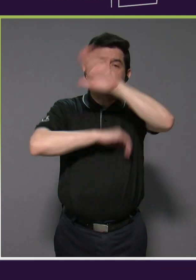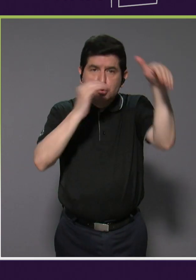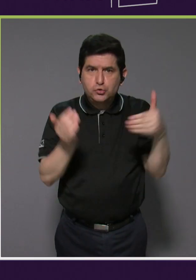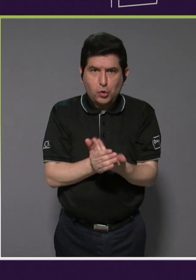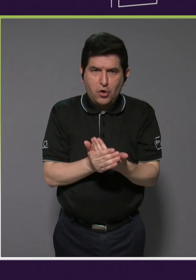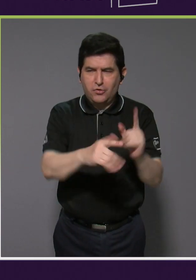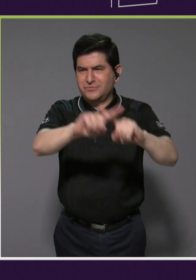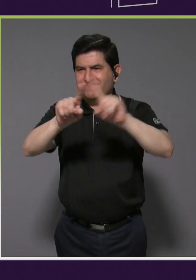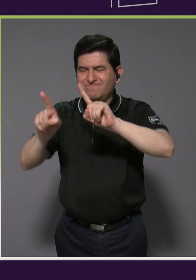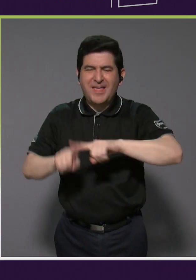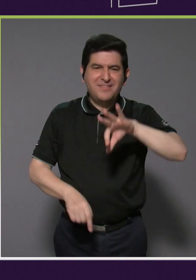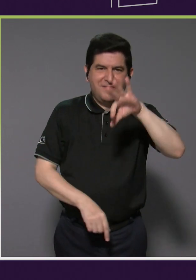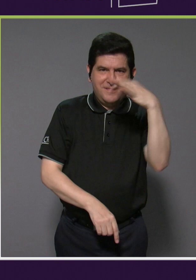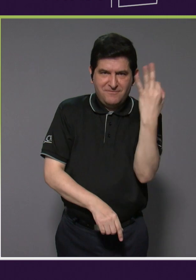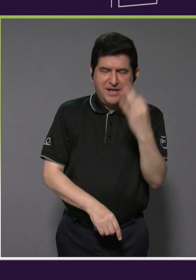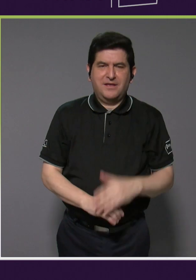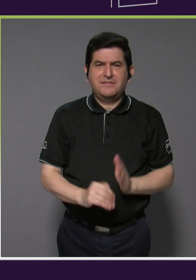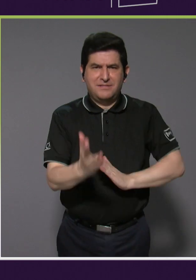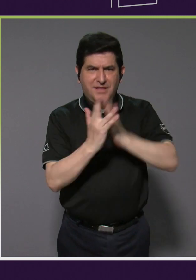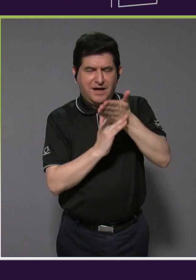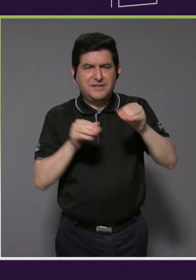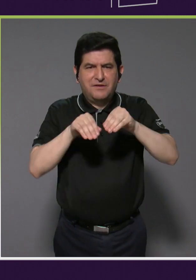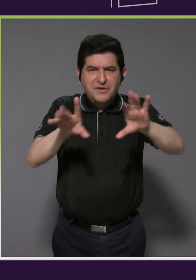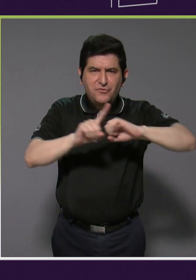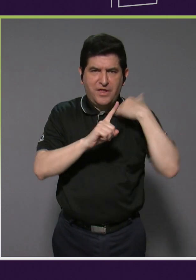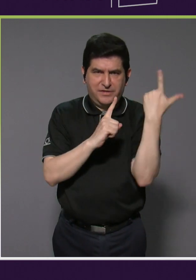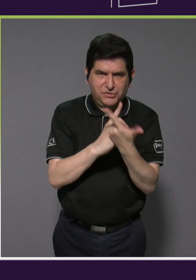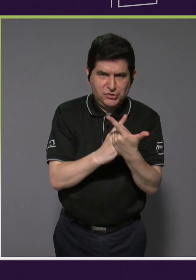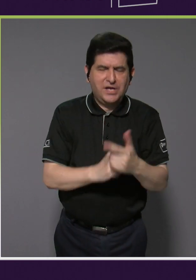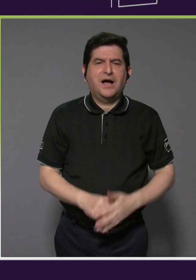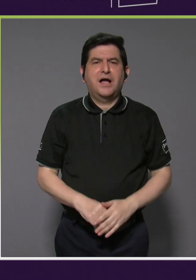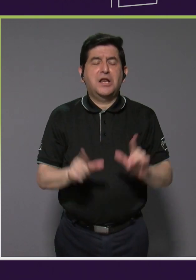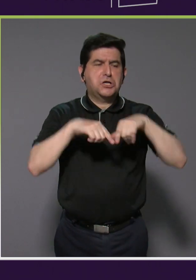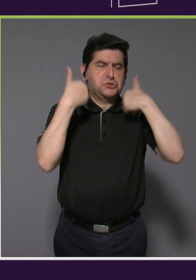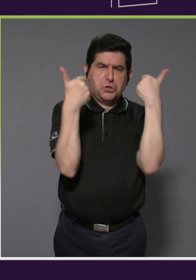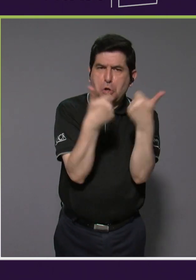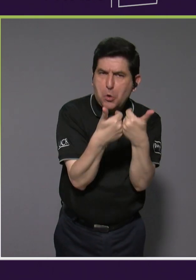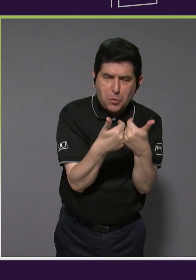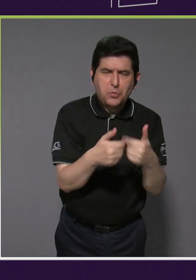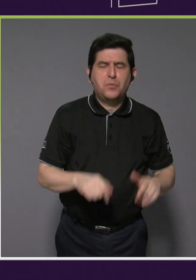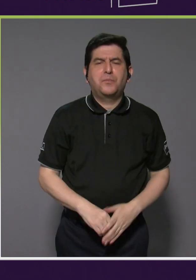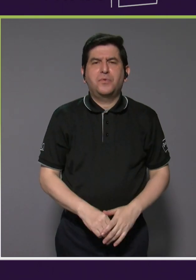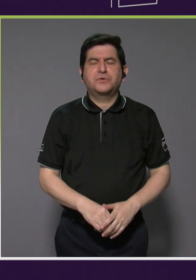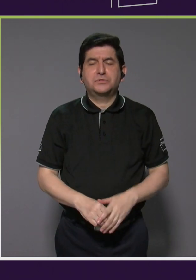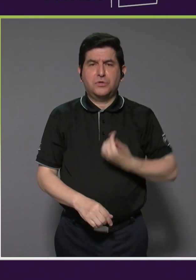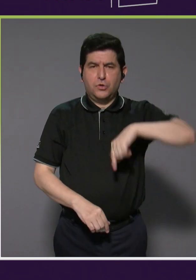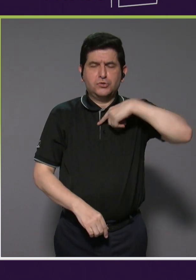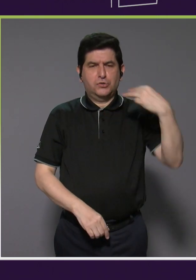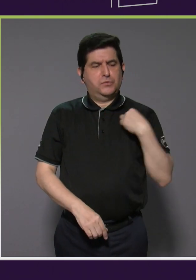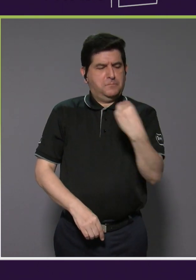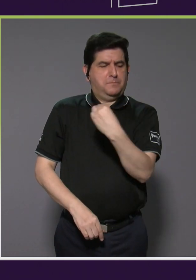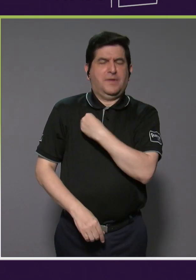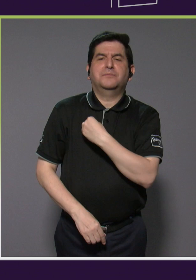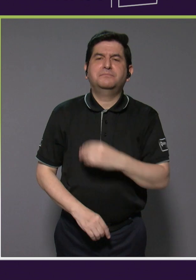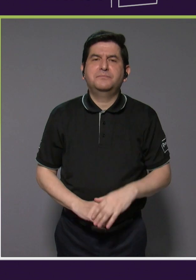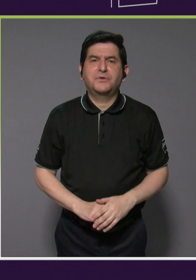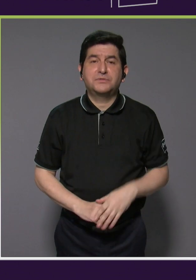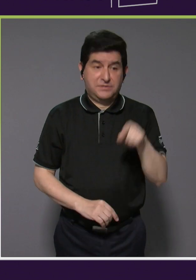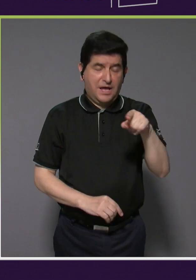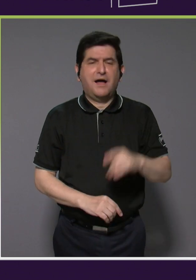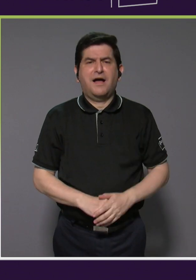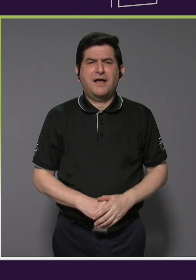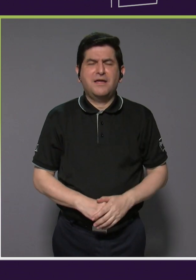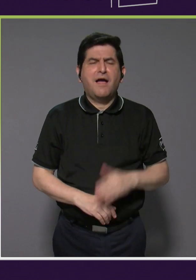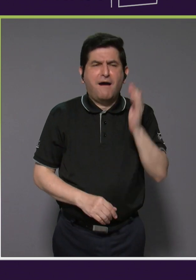de mucha manera, mediante redes sociales, mediante agrupaciones sociales a las que pertenezcamos, poder